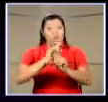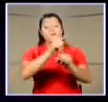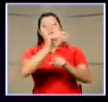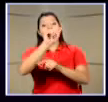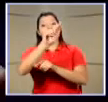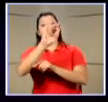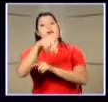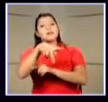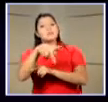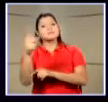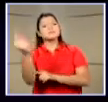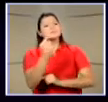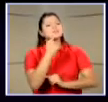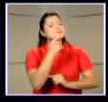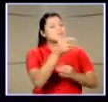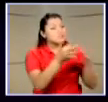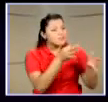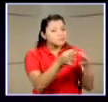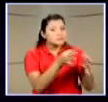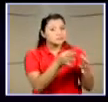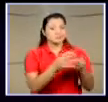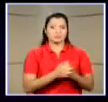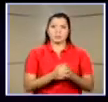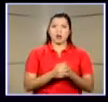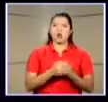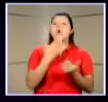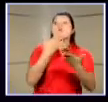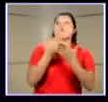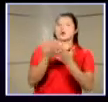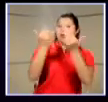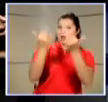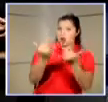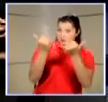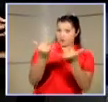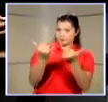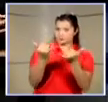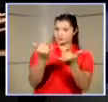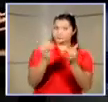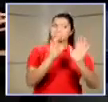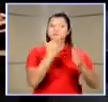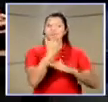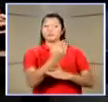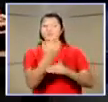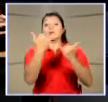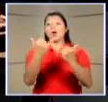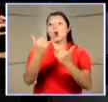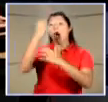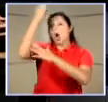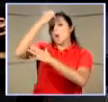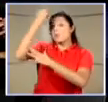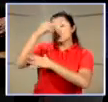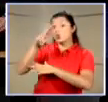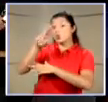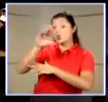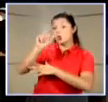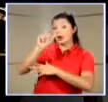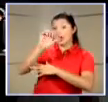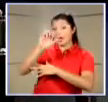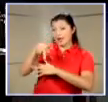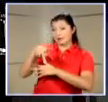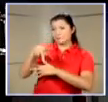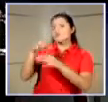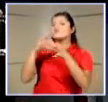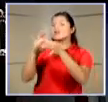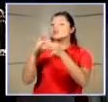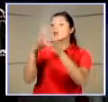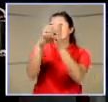hay cosas que no se le están diciendo a la opinión pública. Bueno, vamos a escuchar entonces ahora la posición de la UCAEP respecto a todos estos